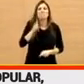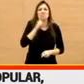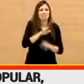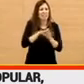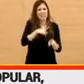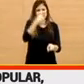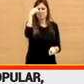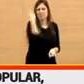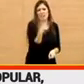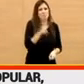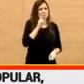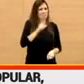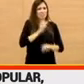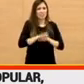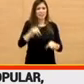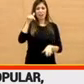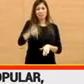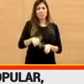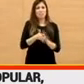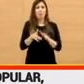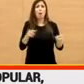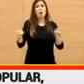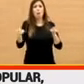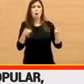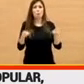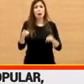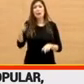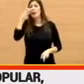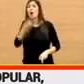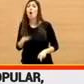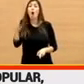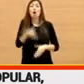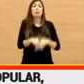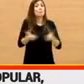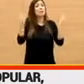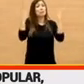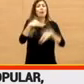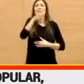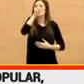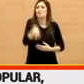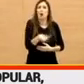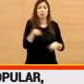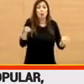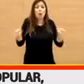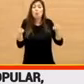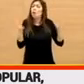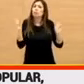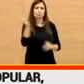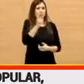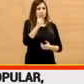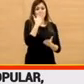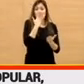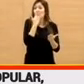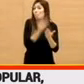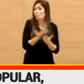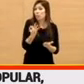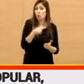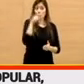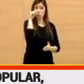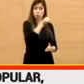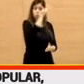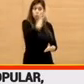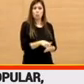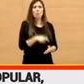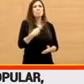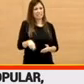sea una elección entre Albert Rivera o Mariano Rajoy. Esto no es una elección entre eso. Lo que le pedimos es que usted sea presidente, pero que